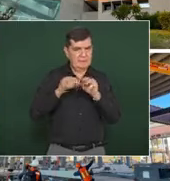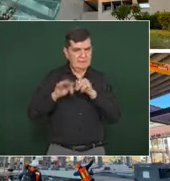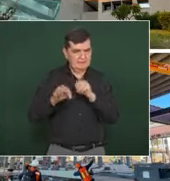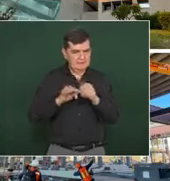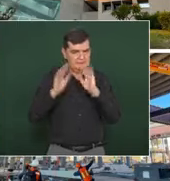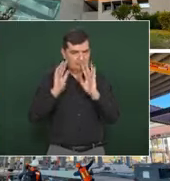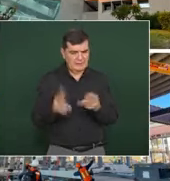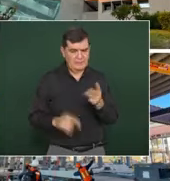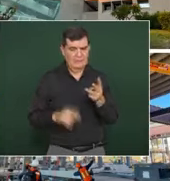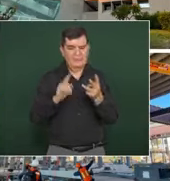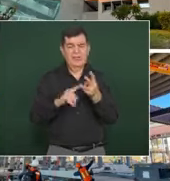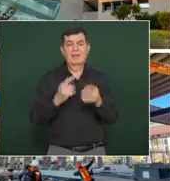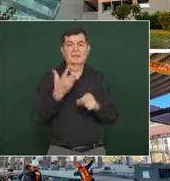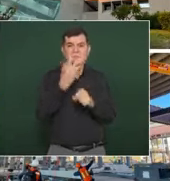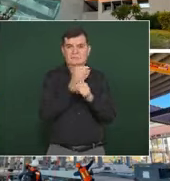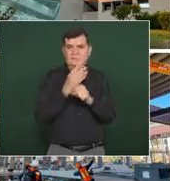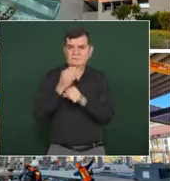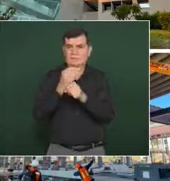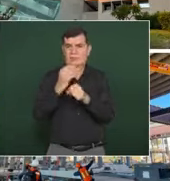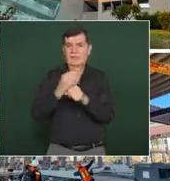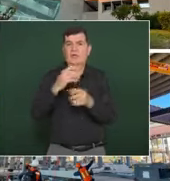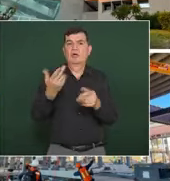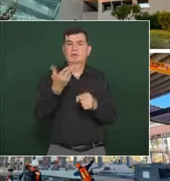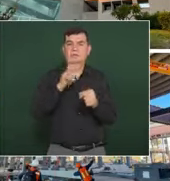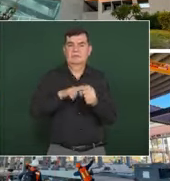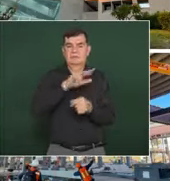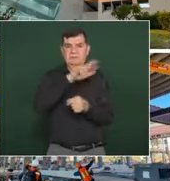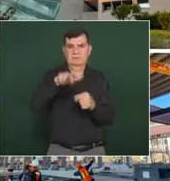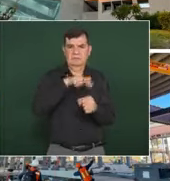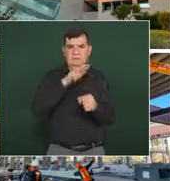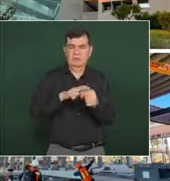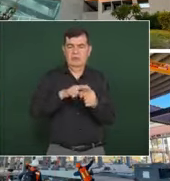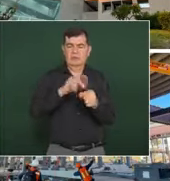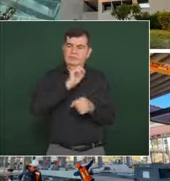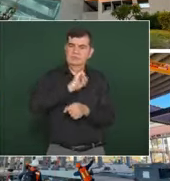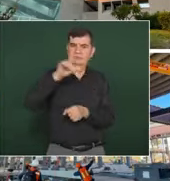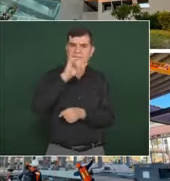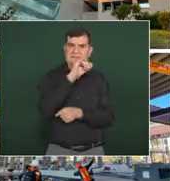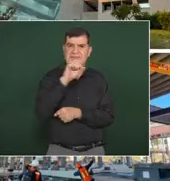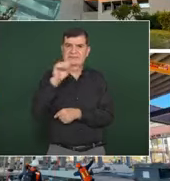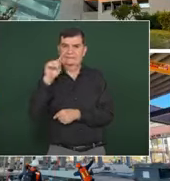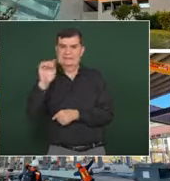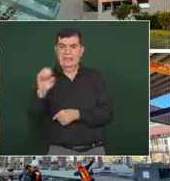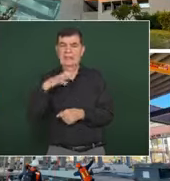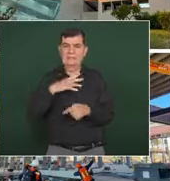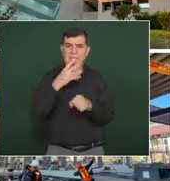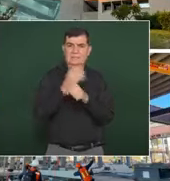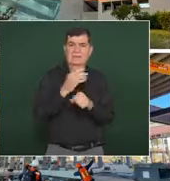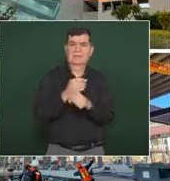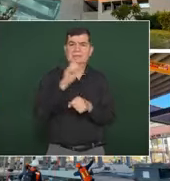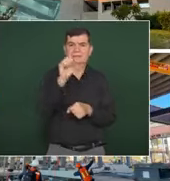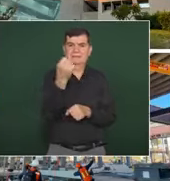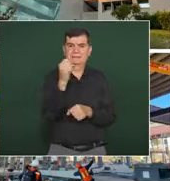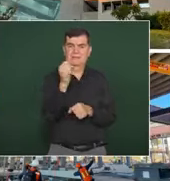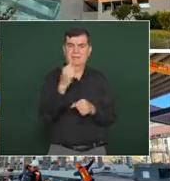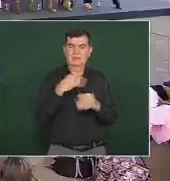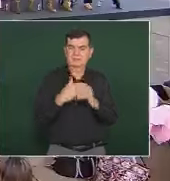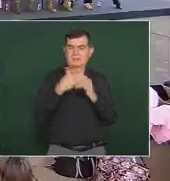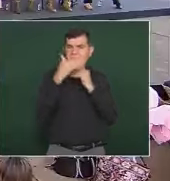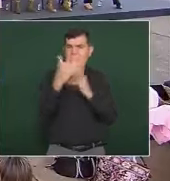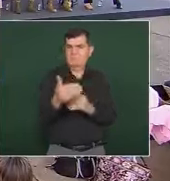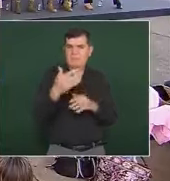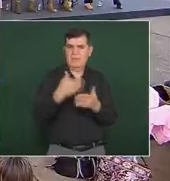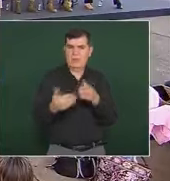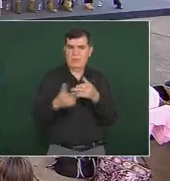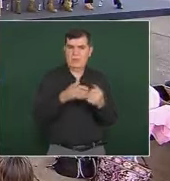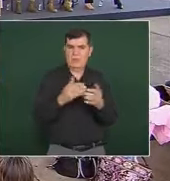la construcción del Hospital Regional de Alta Especialidad del ISSSTE, que estará listo en septiembre con un avance